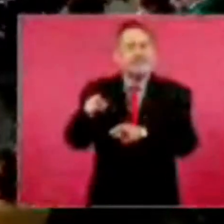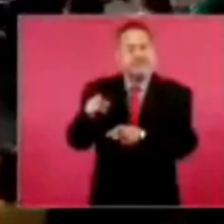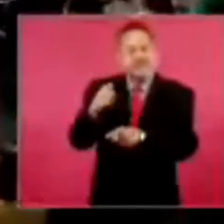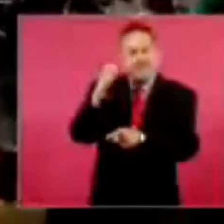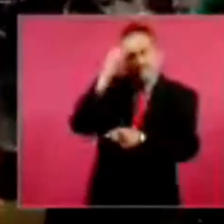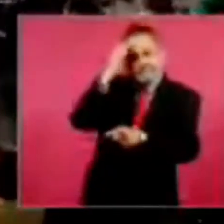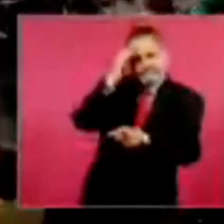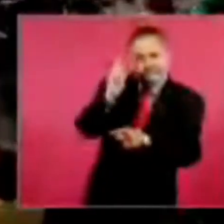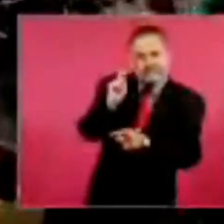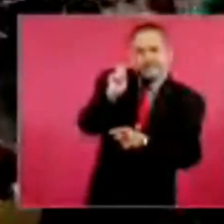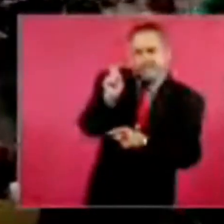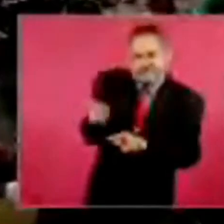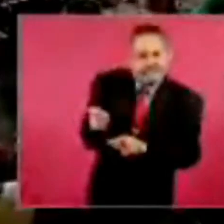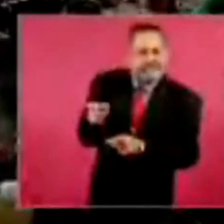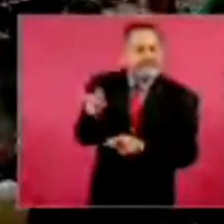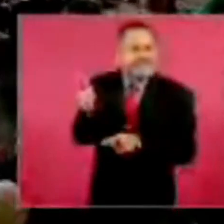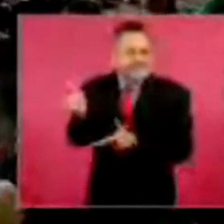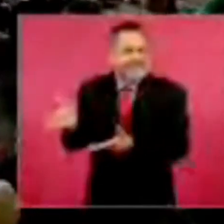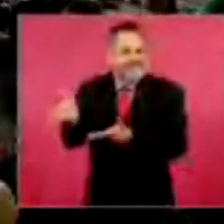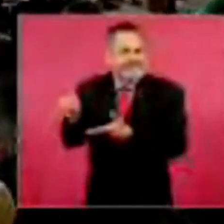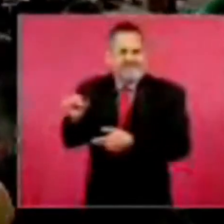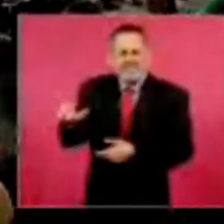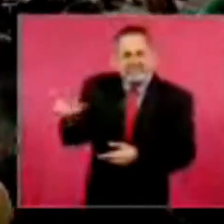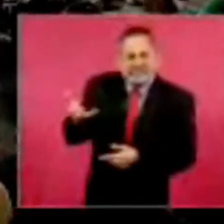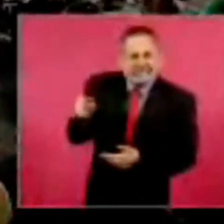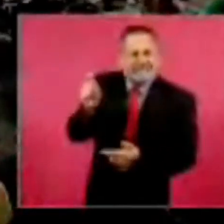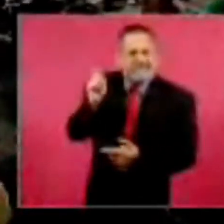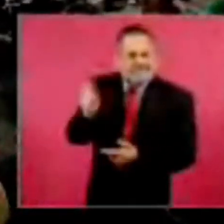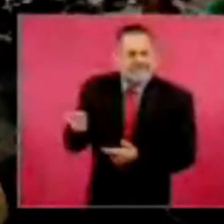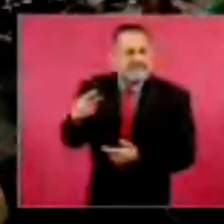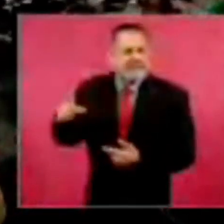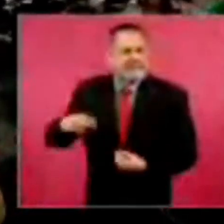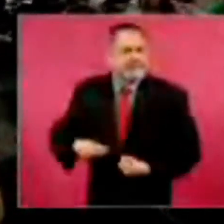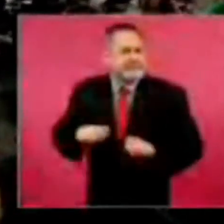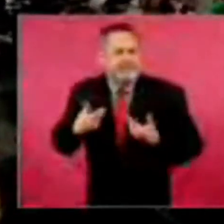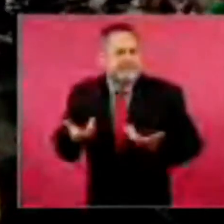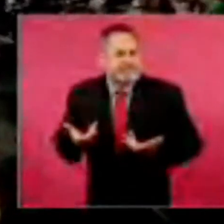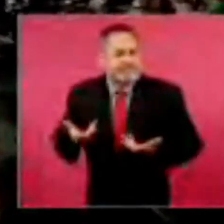saber qué hicieron